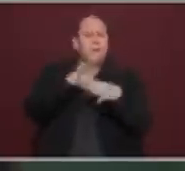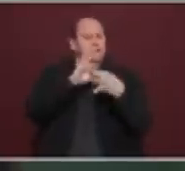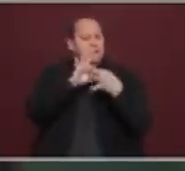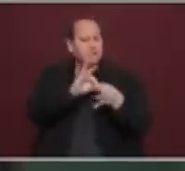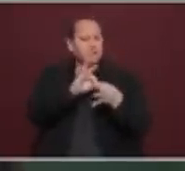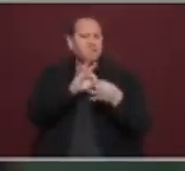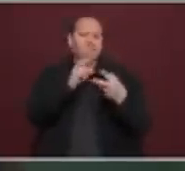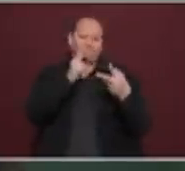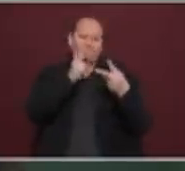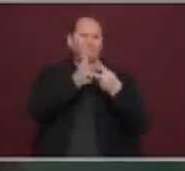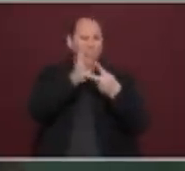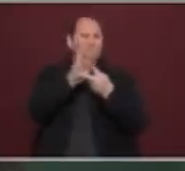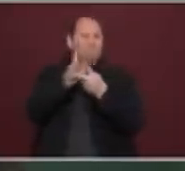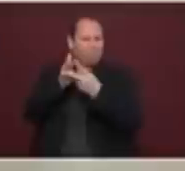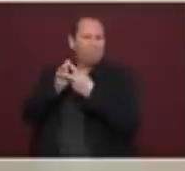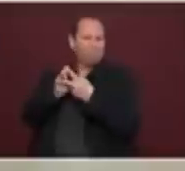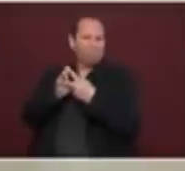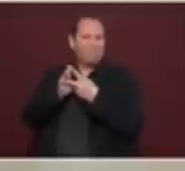homicidios